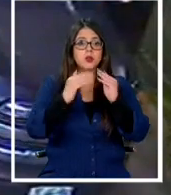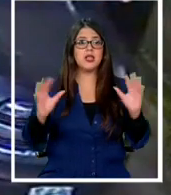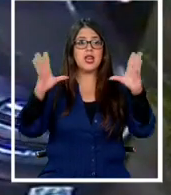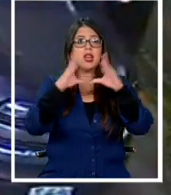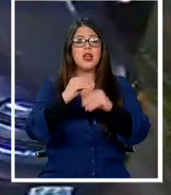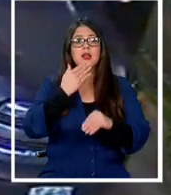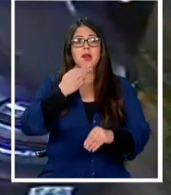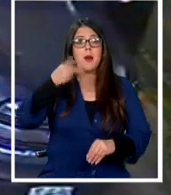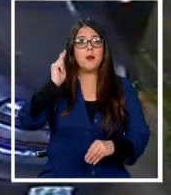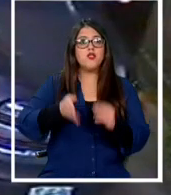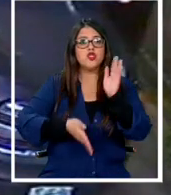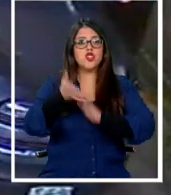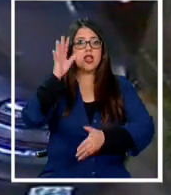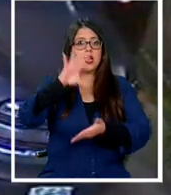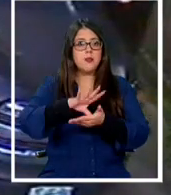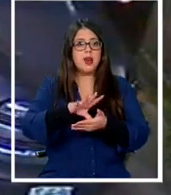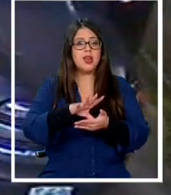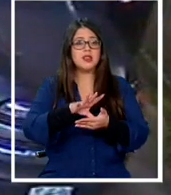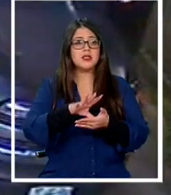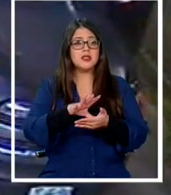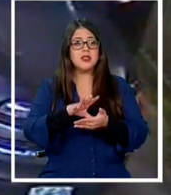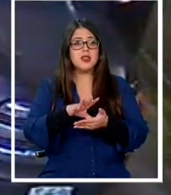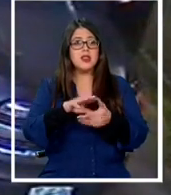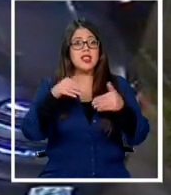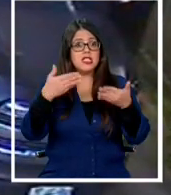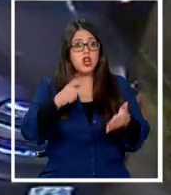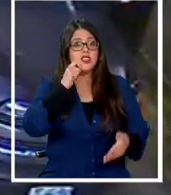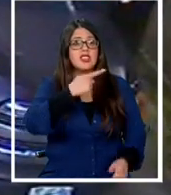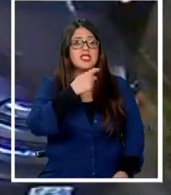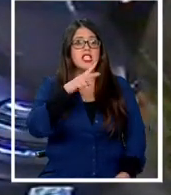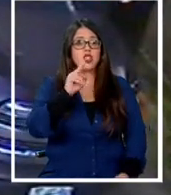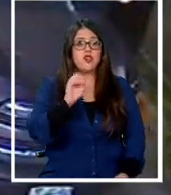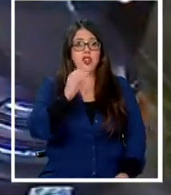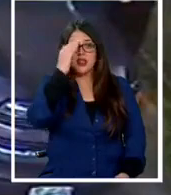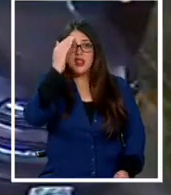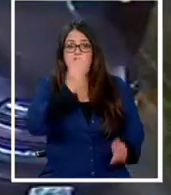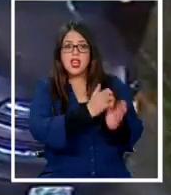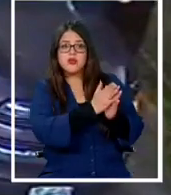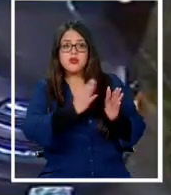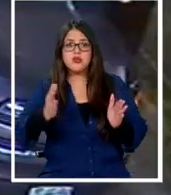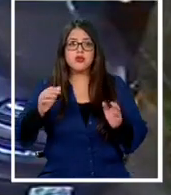nocturno y arraigo nacional. Serán de momento 120 días de investigación.